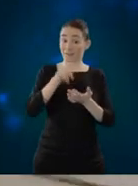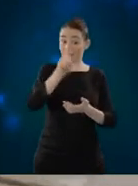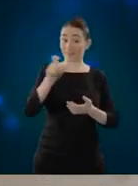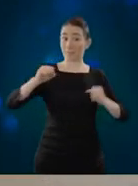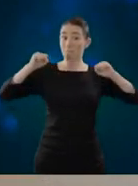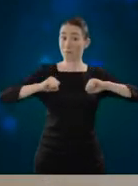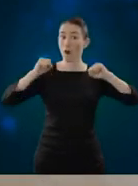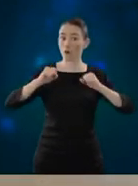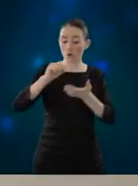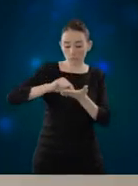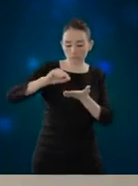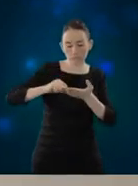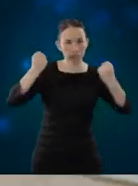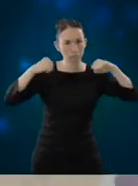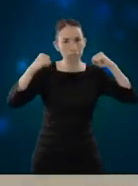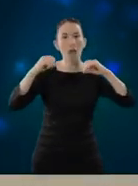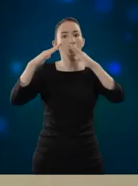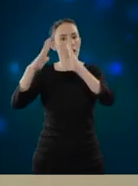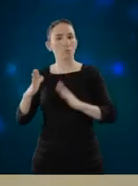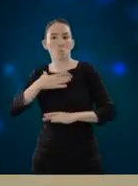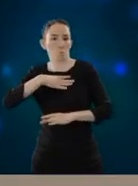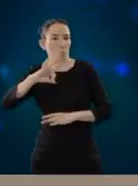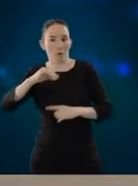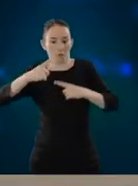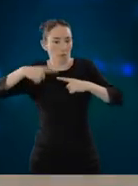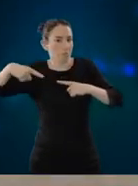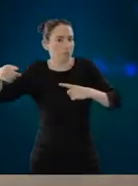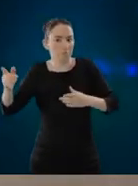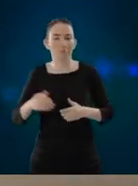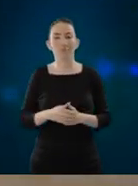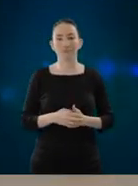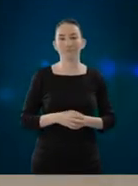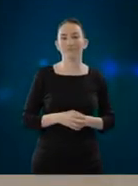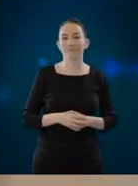Además, las personas mayores pueden hacer estos ejercicios en casa cualquier día.